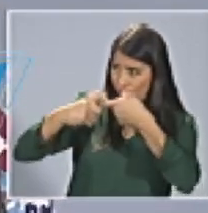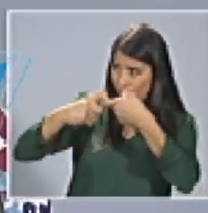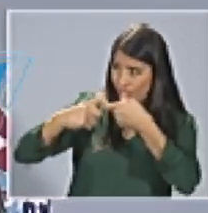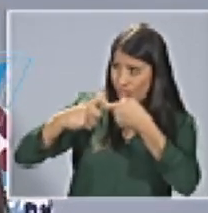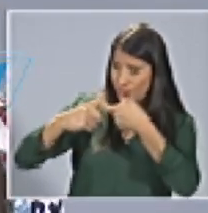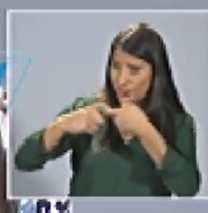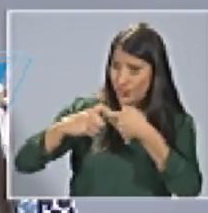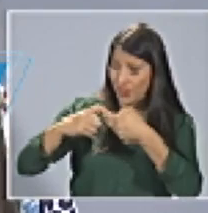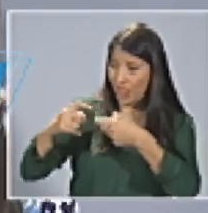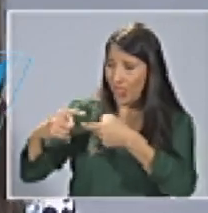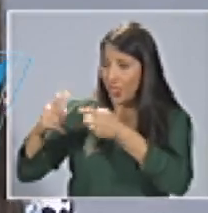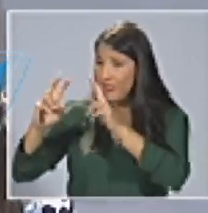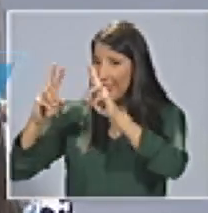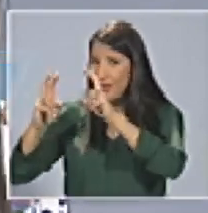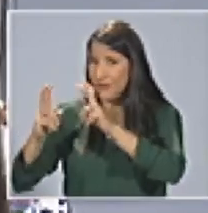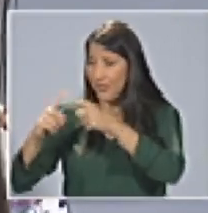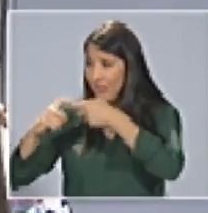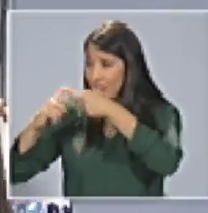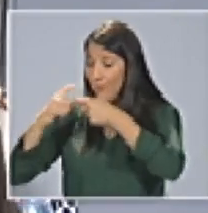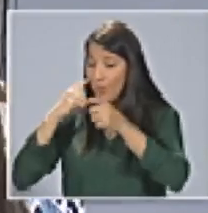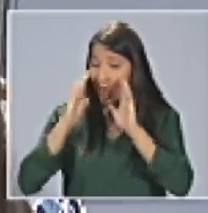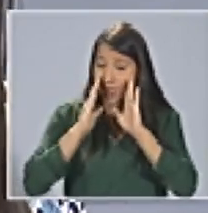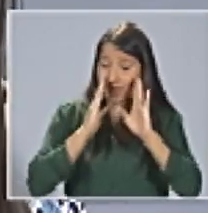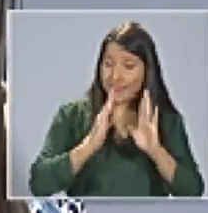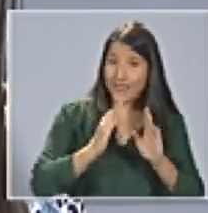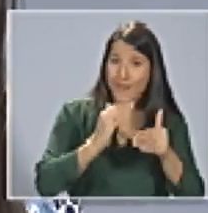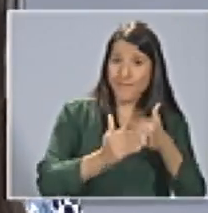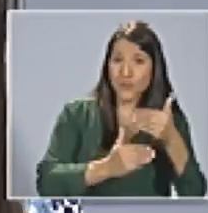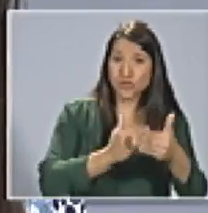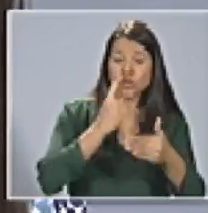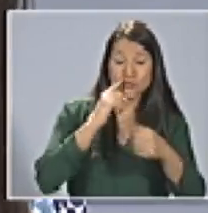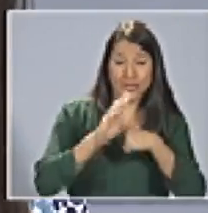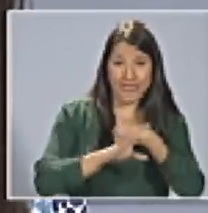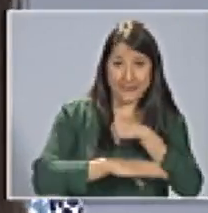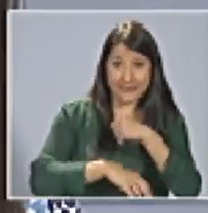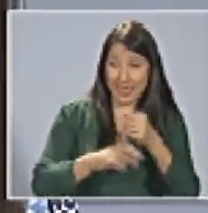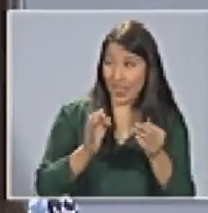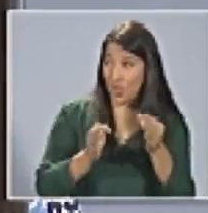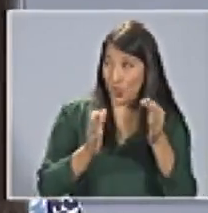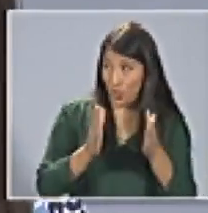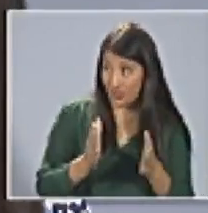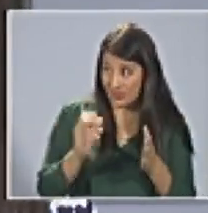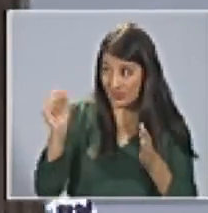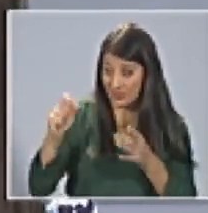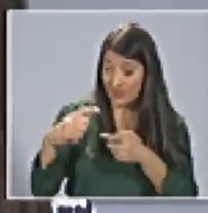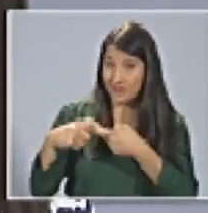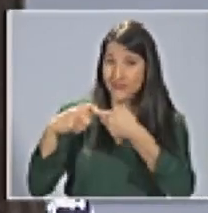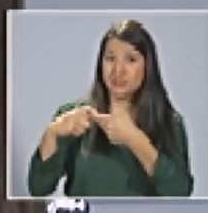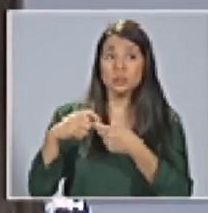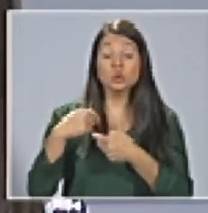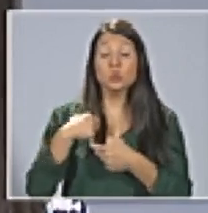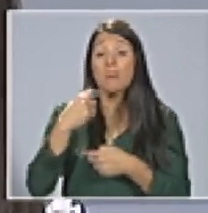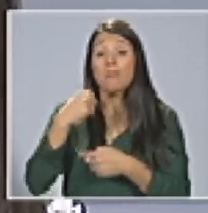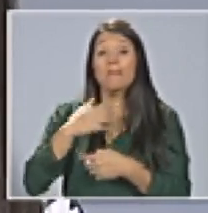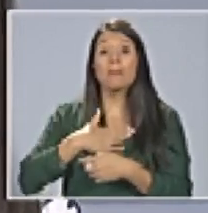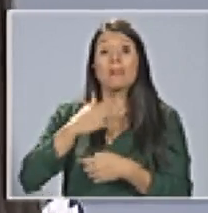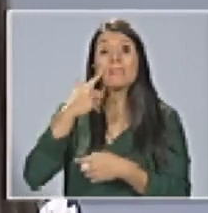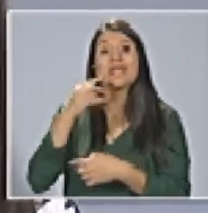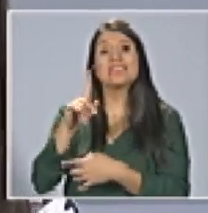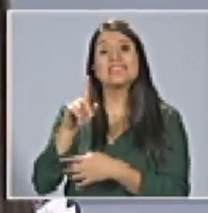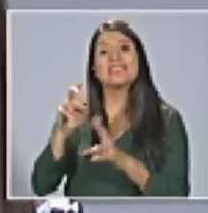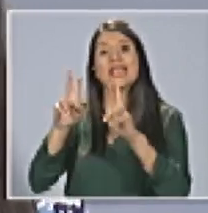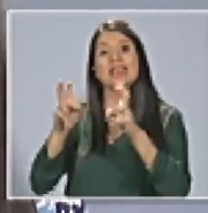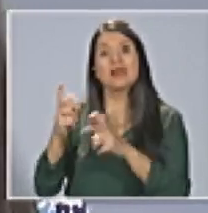estos cuestionamientos que se han hecho a lo largo de estos días? Por ahí veía también que hay más de 100 asuntos pendientes y no se han